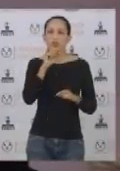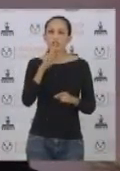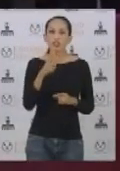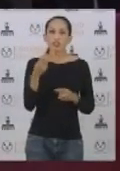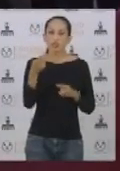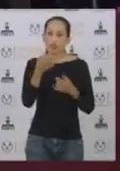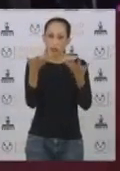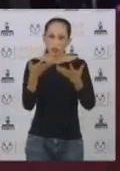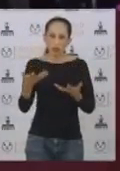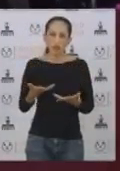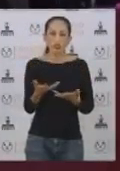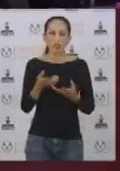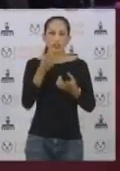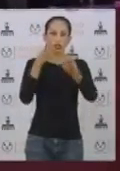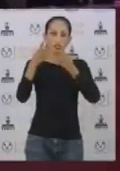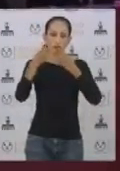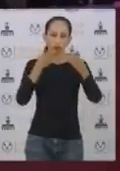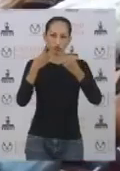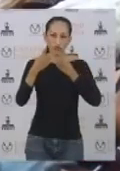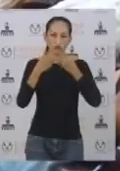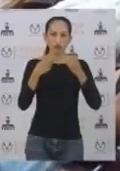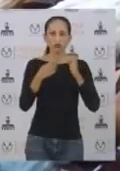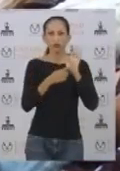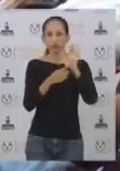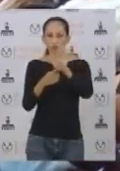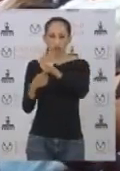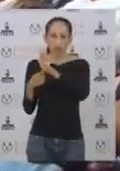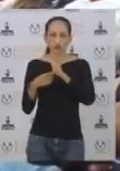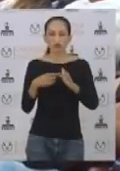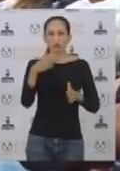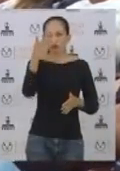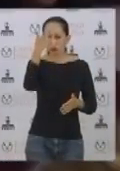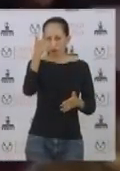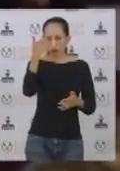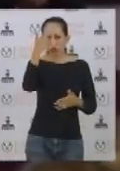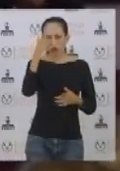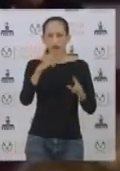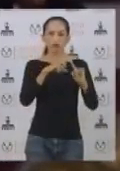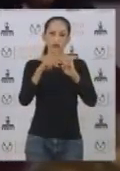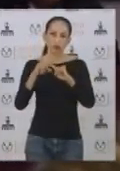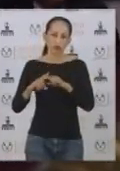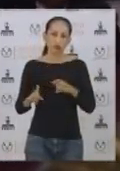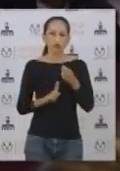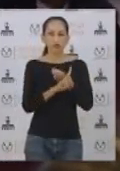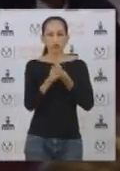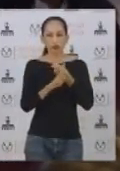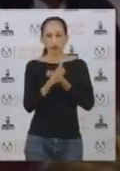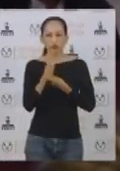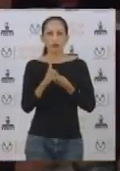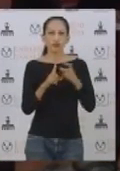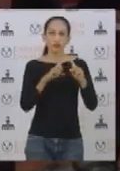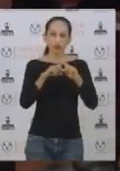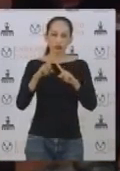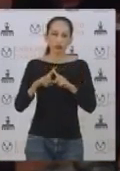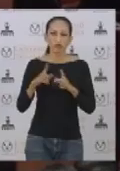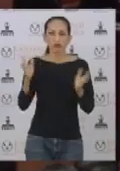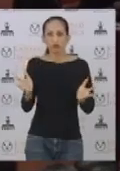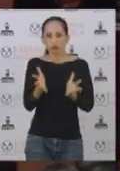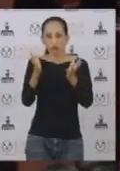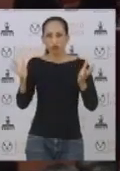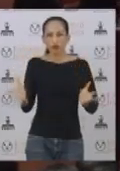discursos argumentativos, orientados a la resolución razonada de problemas, así como motivarlos para que se